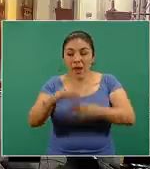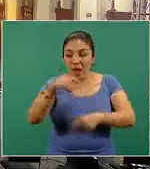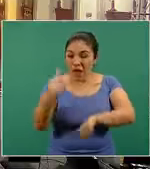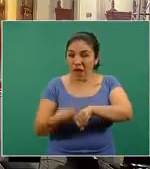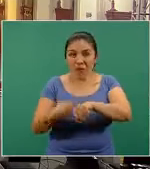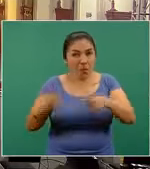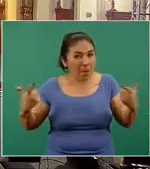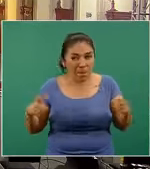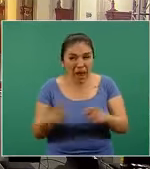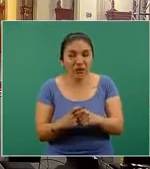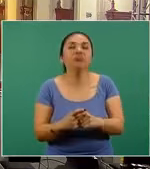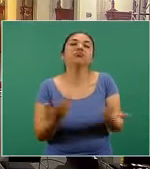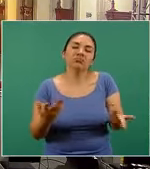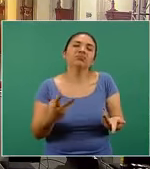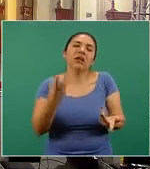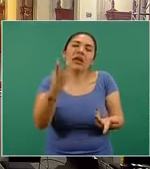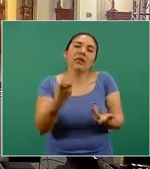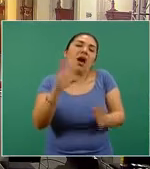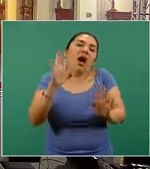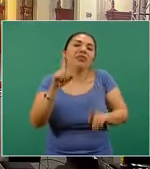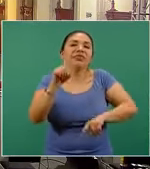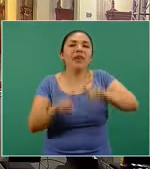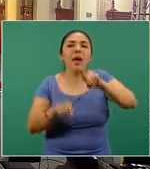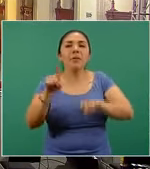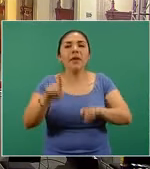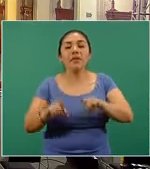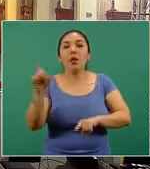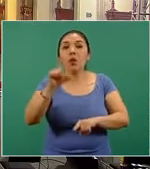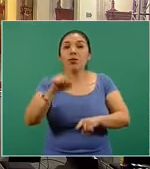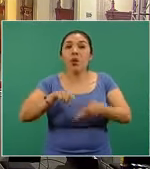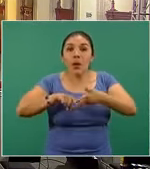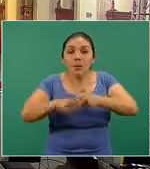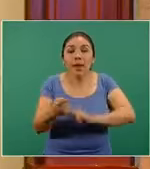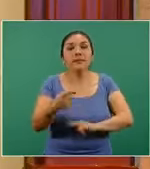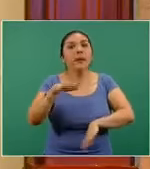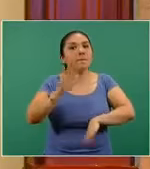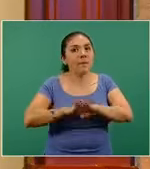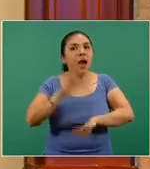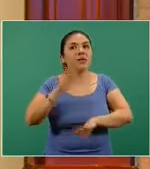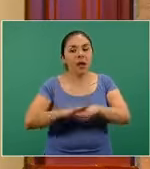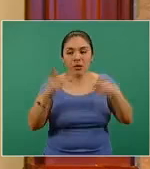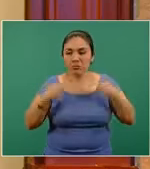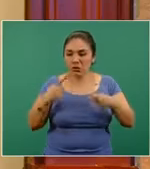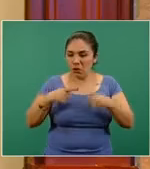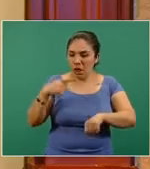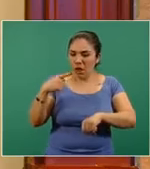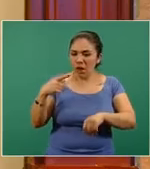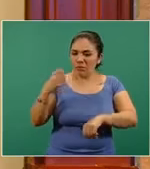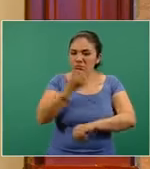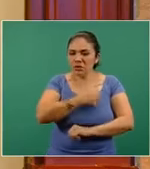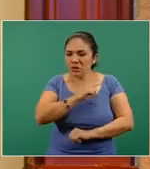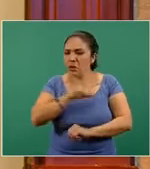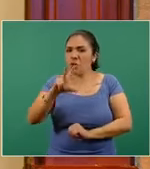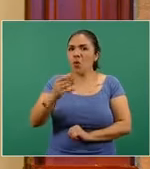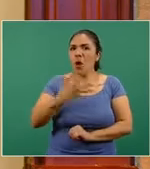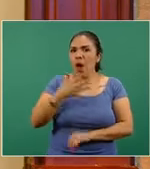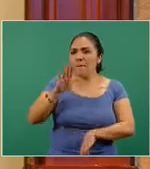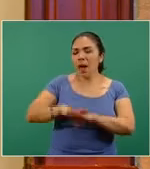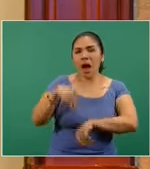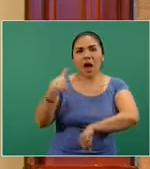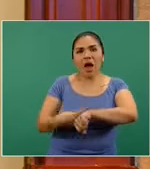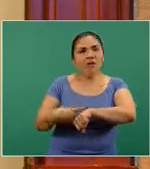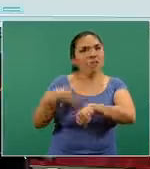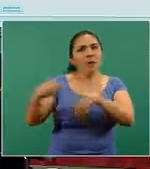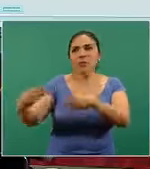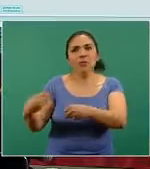epidemia? Pues bueno, esto obviamente va a depender de que empecemos a tener cada vez menos personas susceptibles de enfermar.